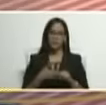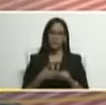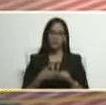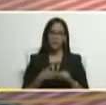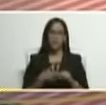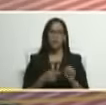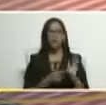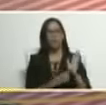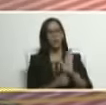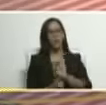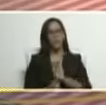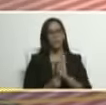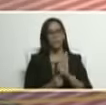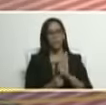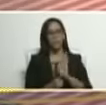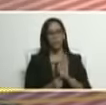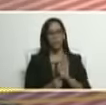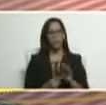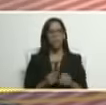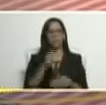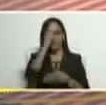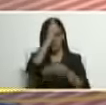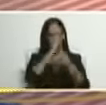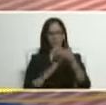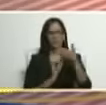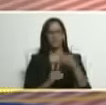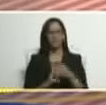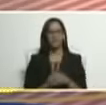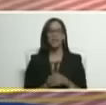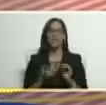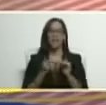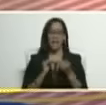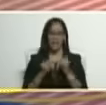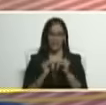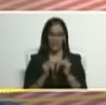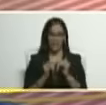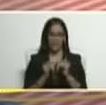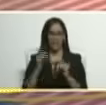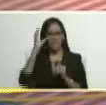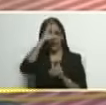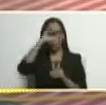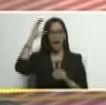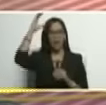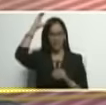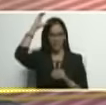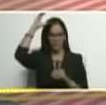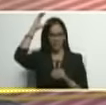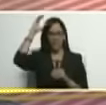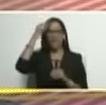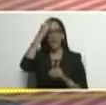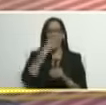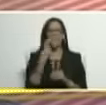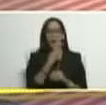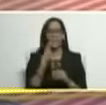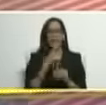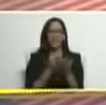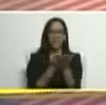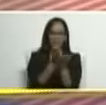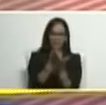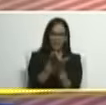un ejemplo de honestidad, de ética, de capacidad, de compromiso y